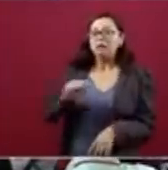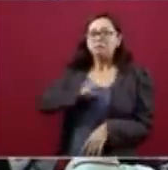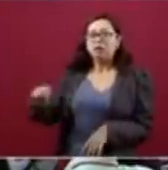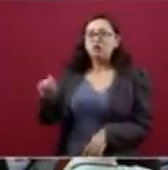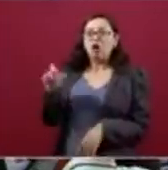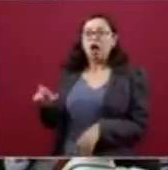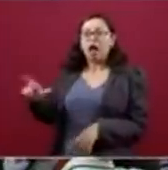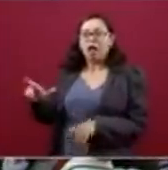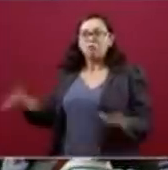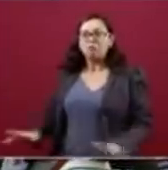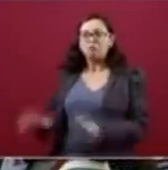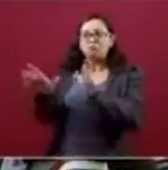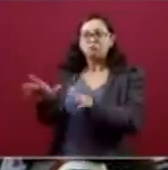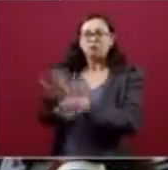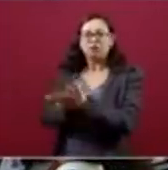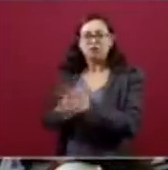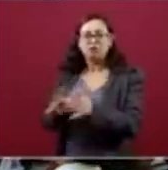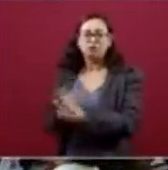promovió. También